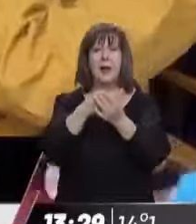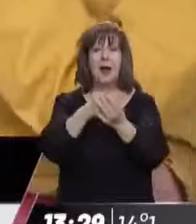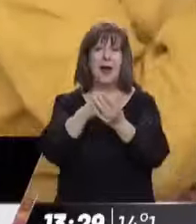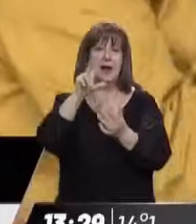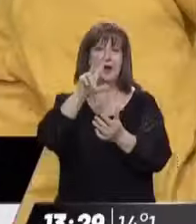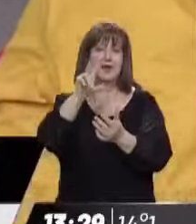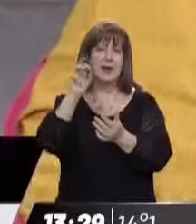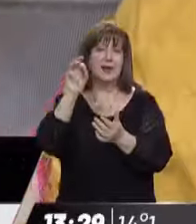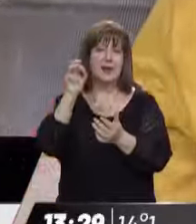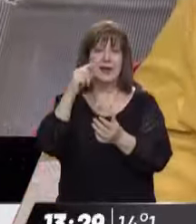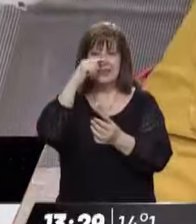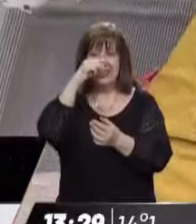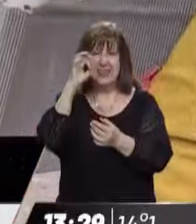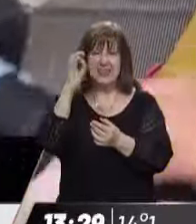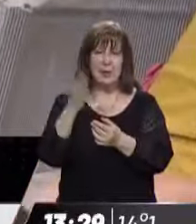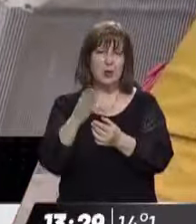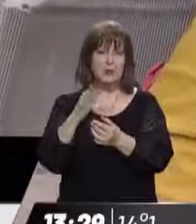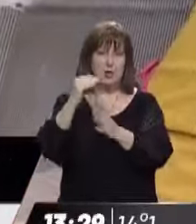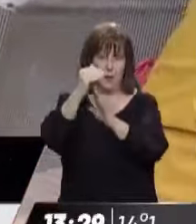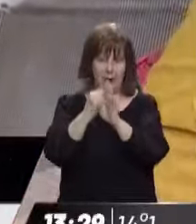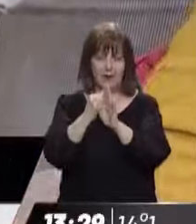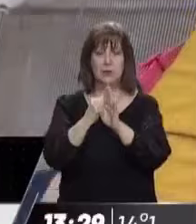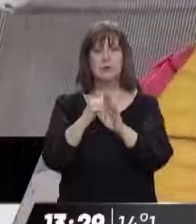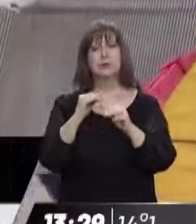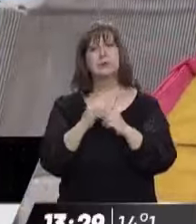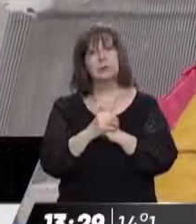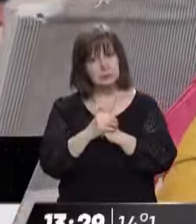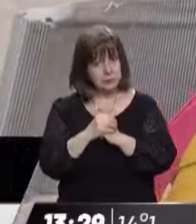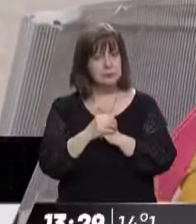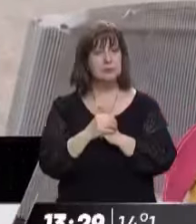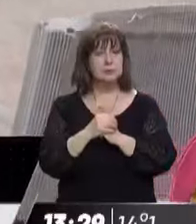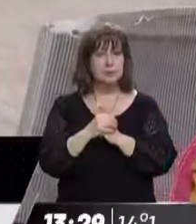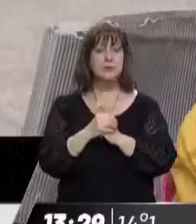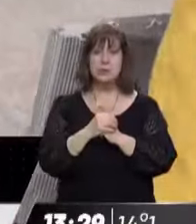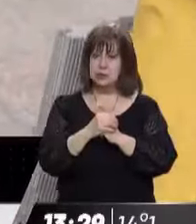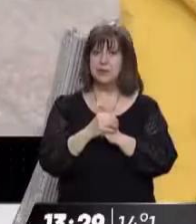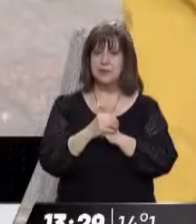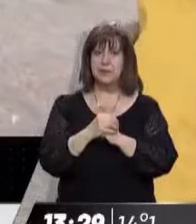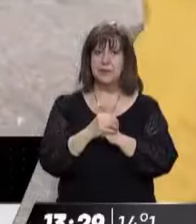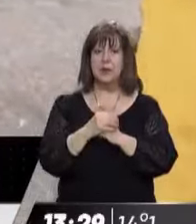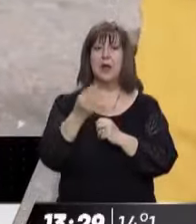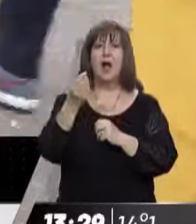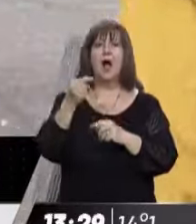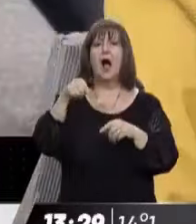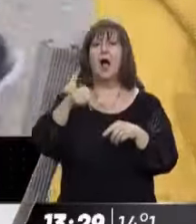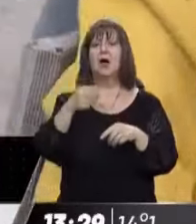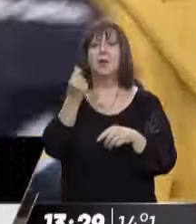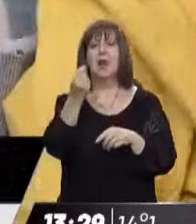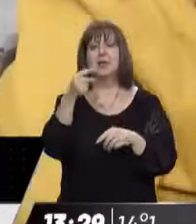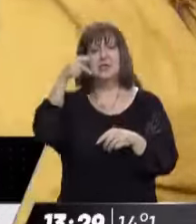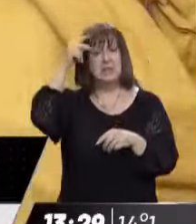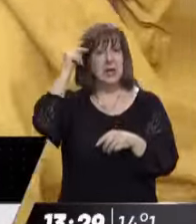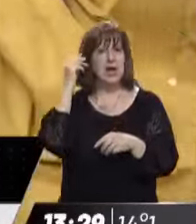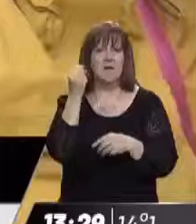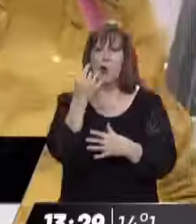menos, o no, digamos, el 70% menos o no? Sí, menos, mucho menos, el 70% menos. La plata chilena vale más acá.